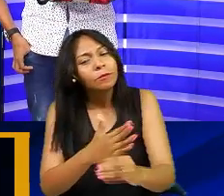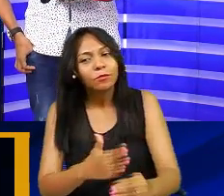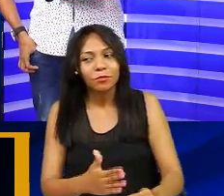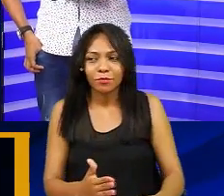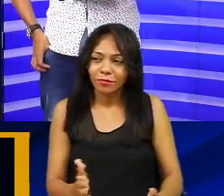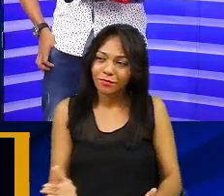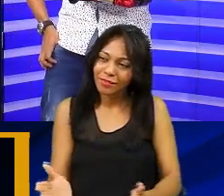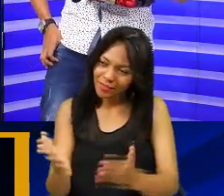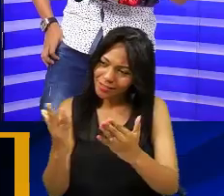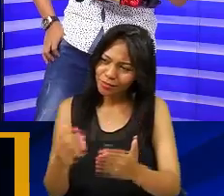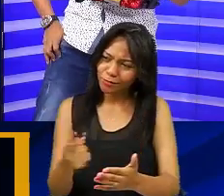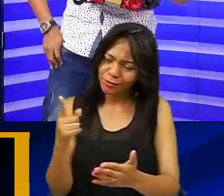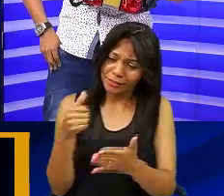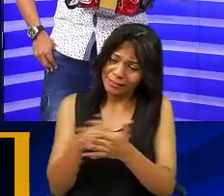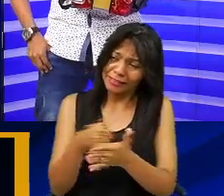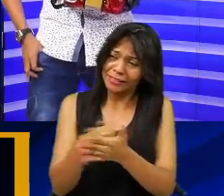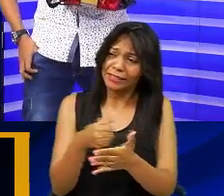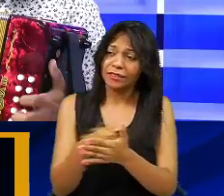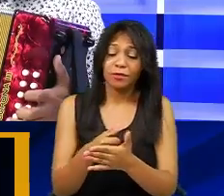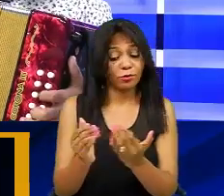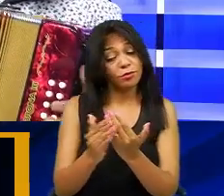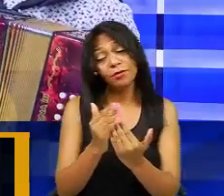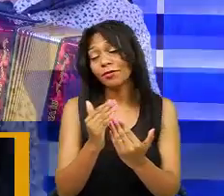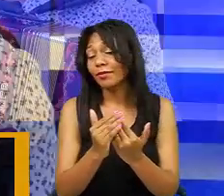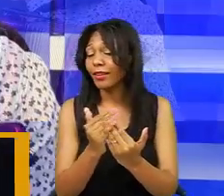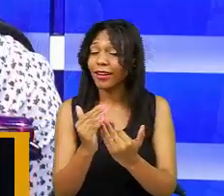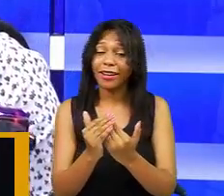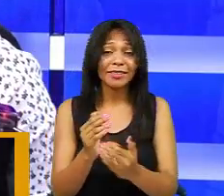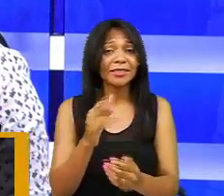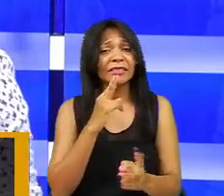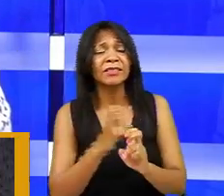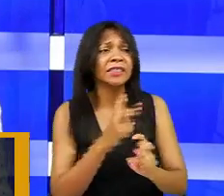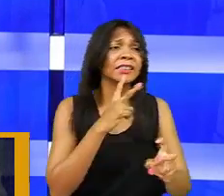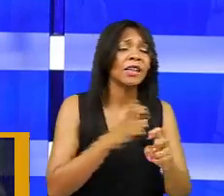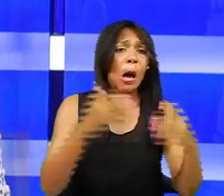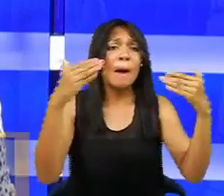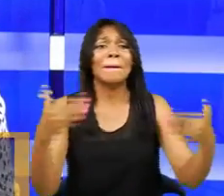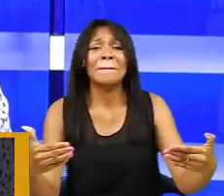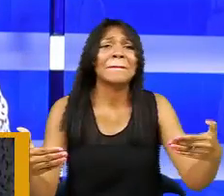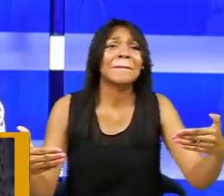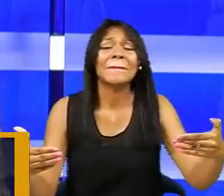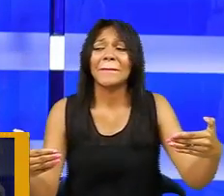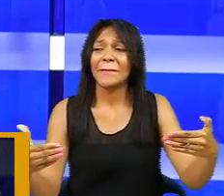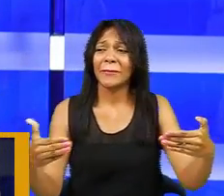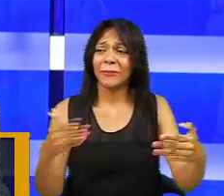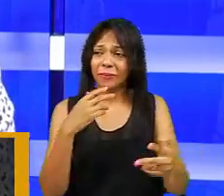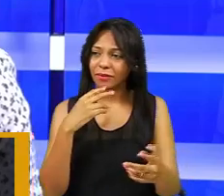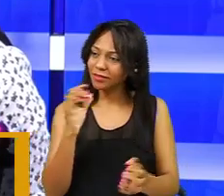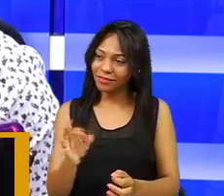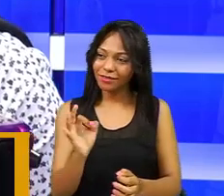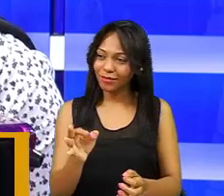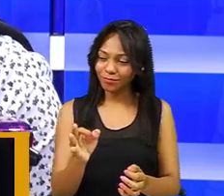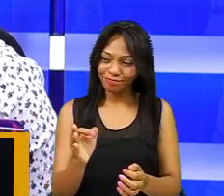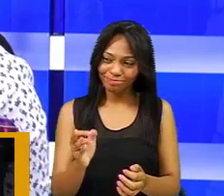mucha perseverancia. Yo sé que el camino no es fácil, el camino siempre va a ser complicado, siempre van a existir obstáculos, pero es bueno